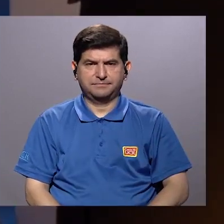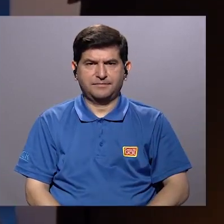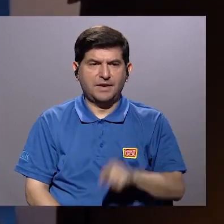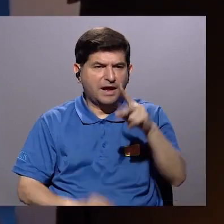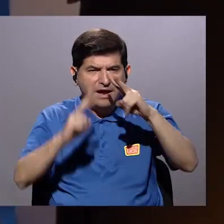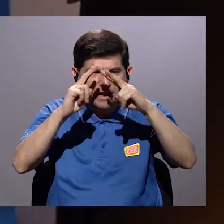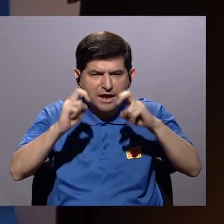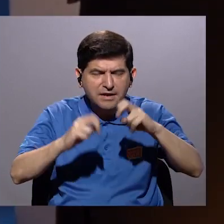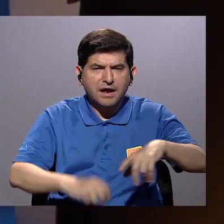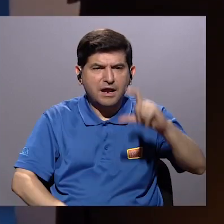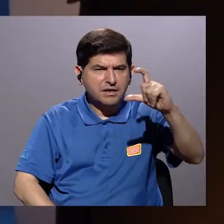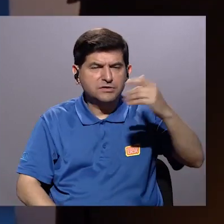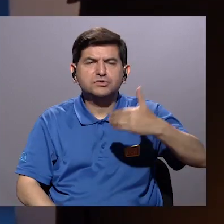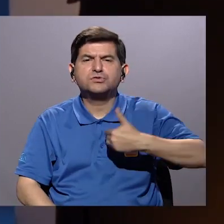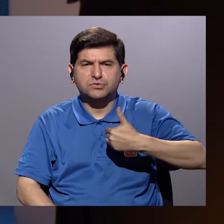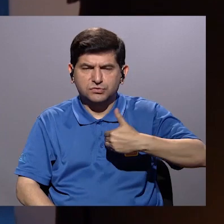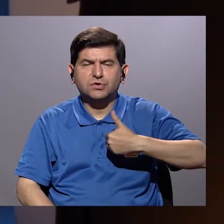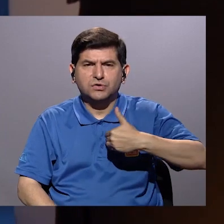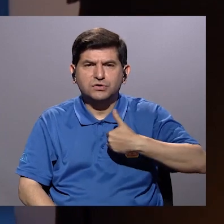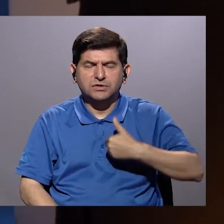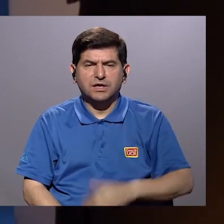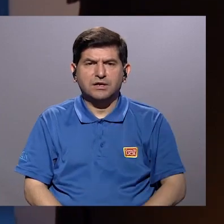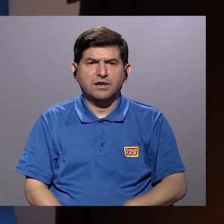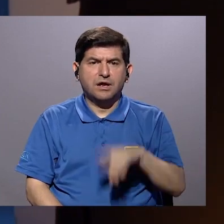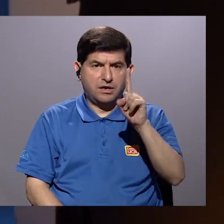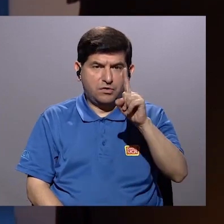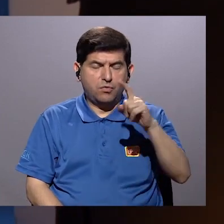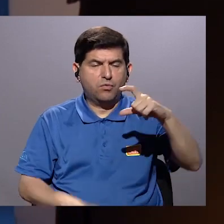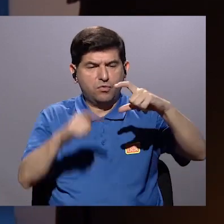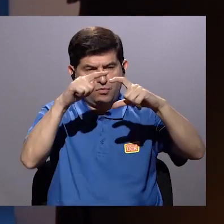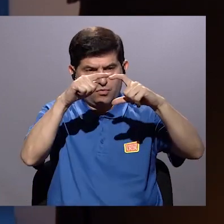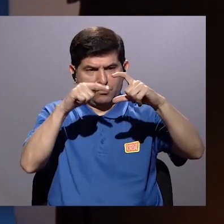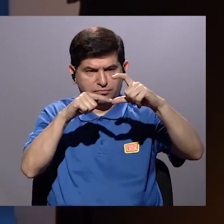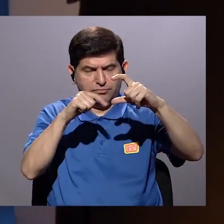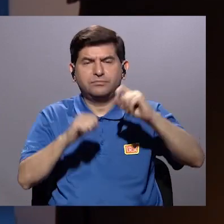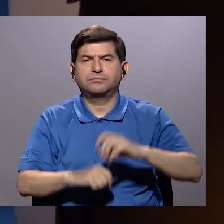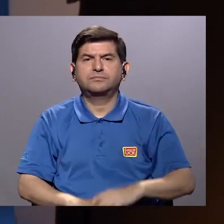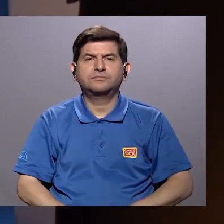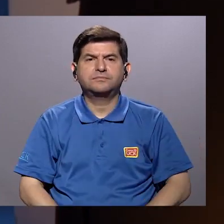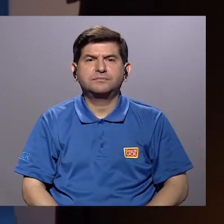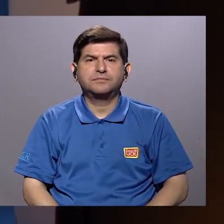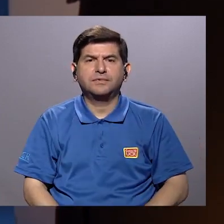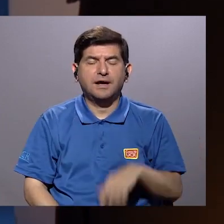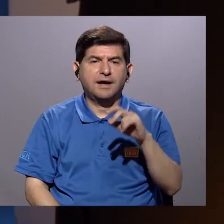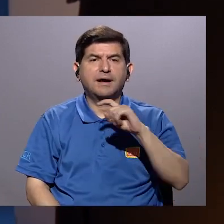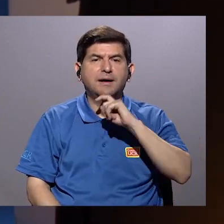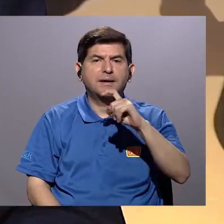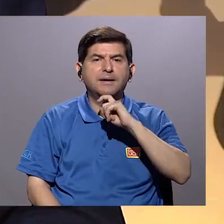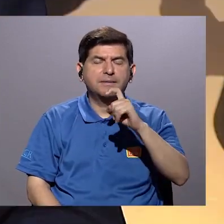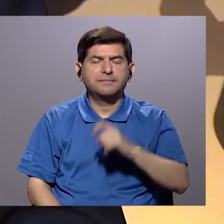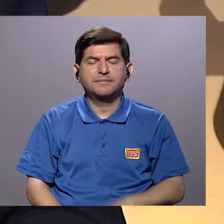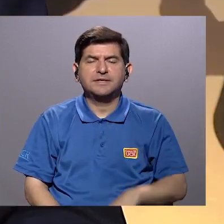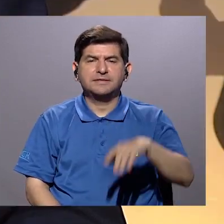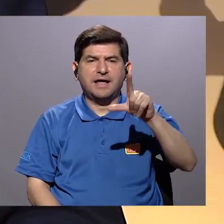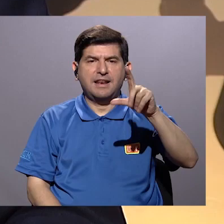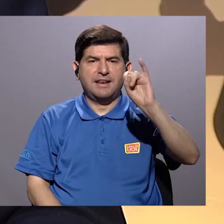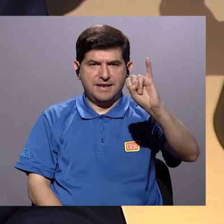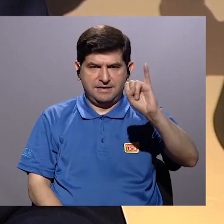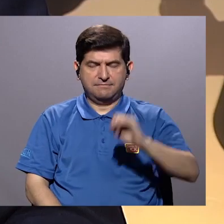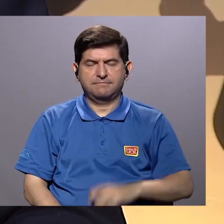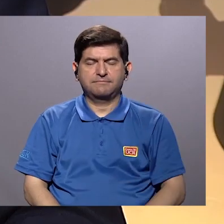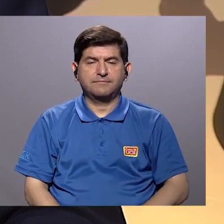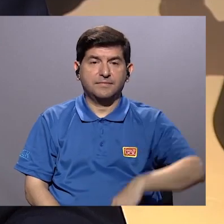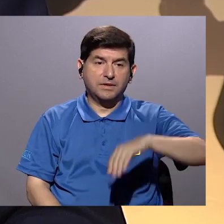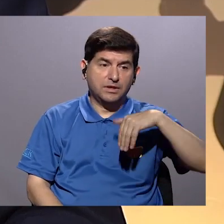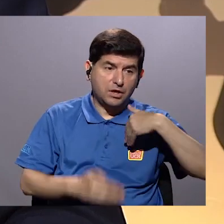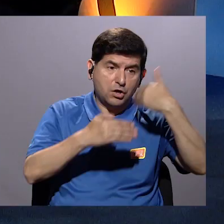analizó una batería que tenía uno de los electrodos como metal de litio. Sí. Luego